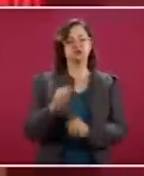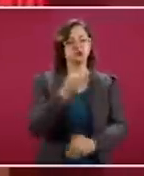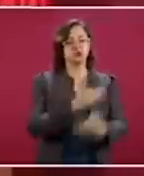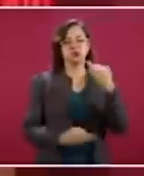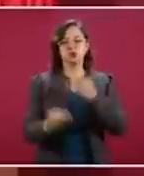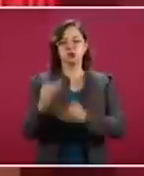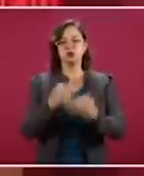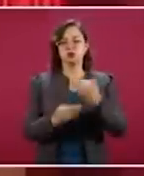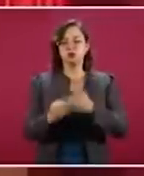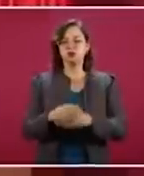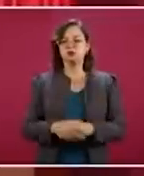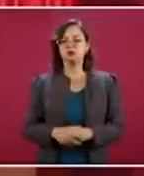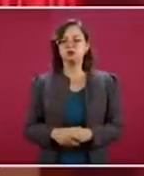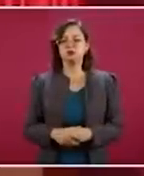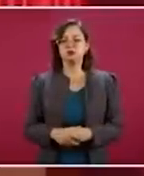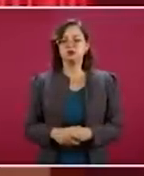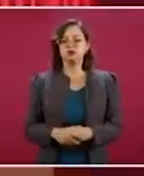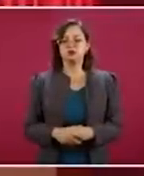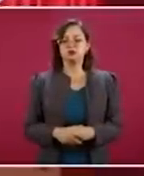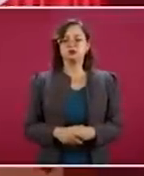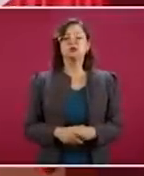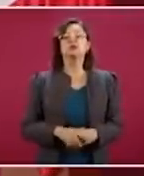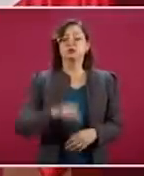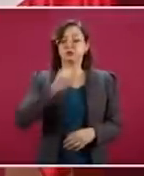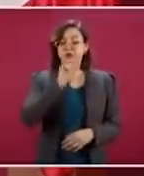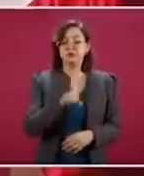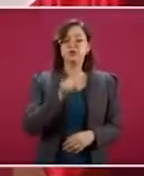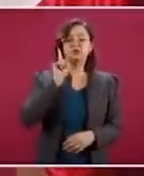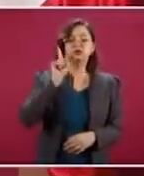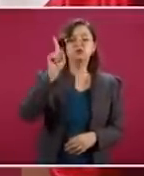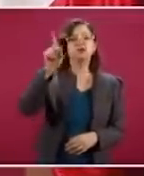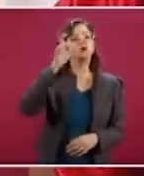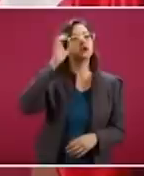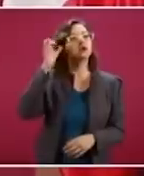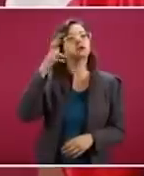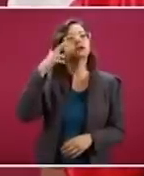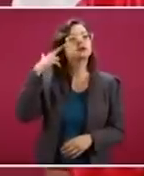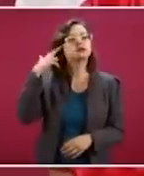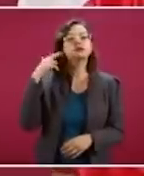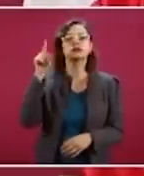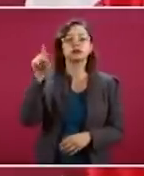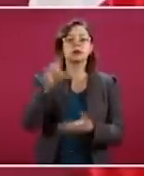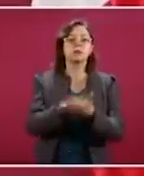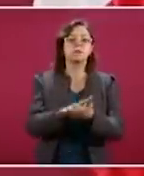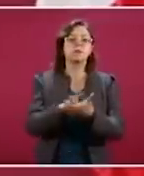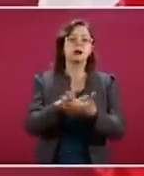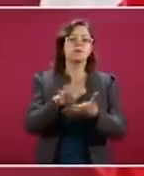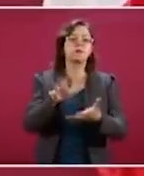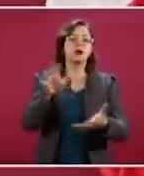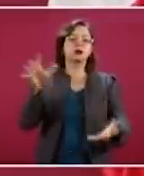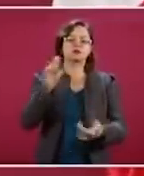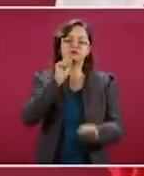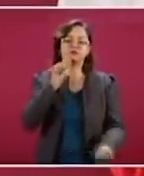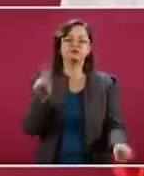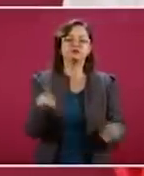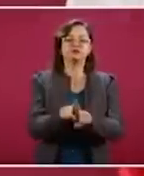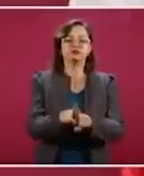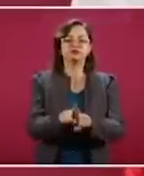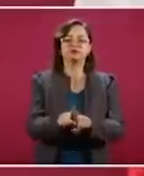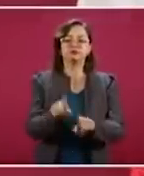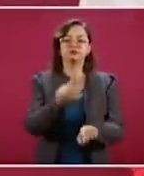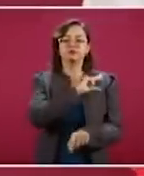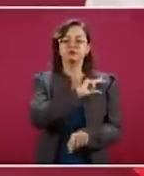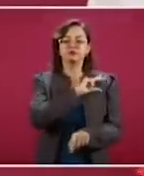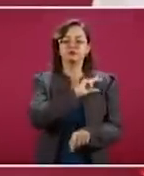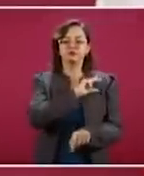inclusive en China es cada vez mayor la